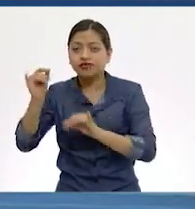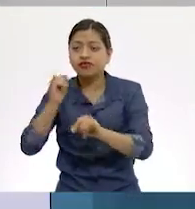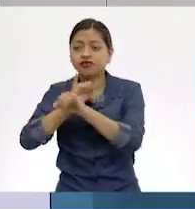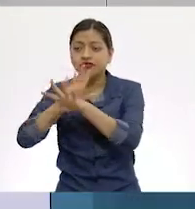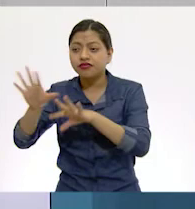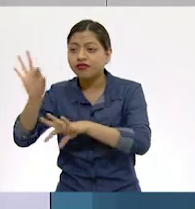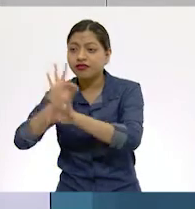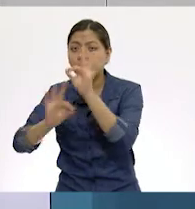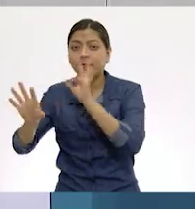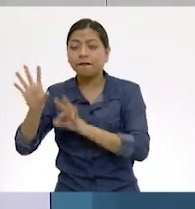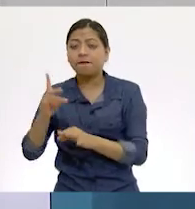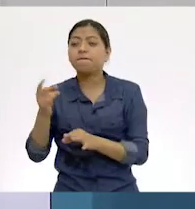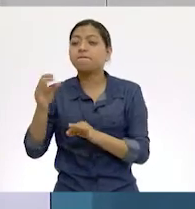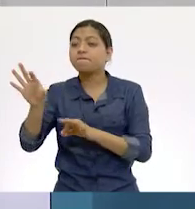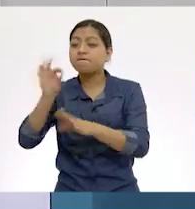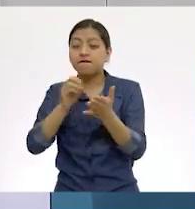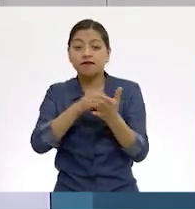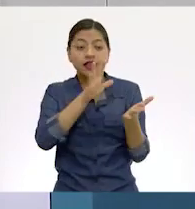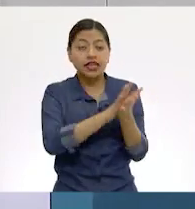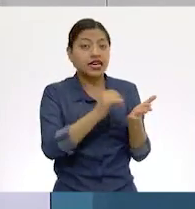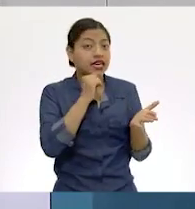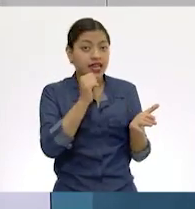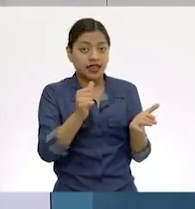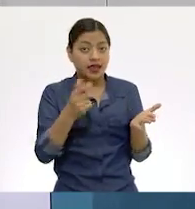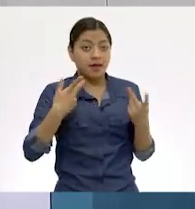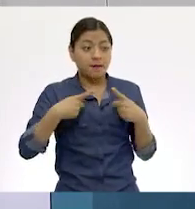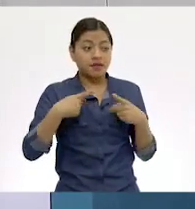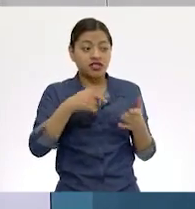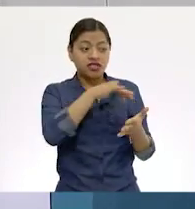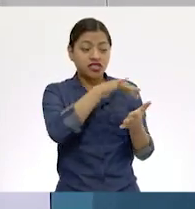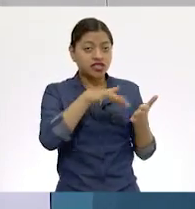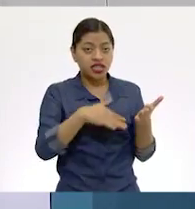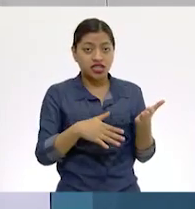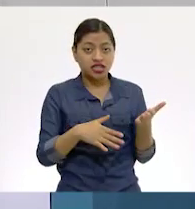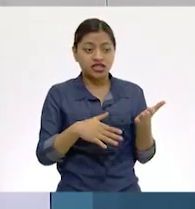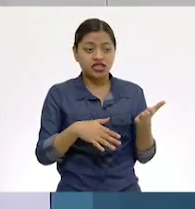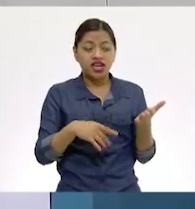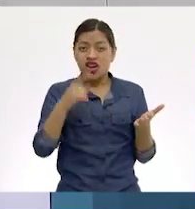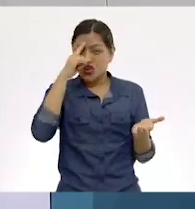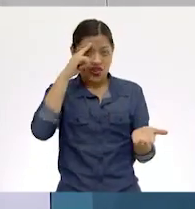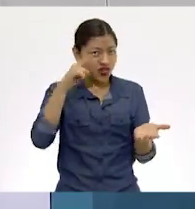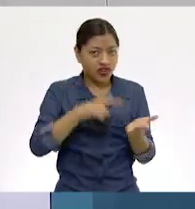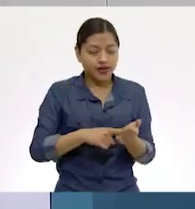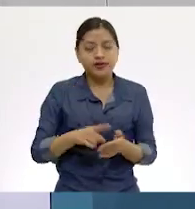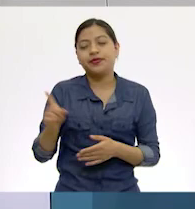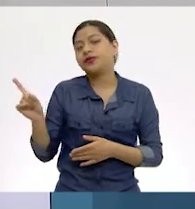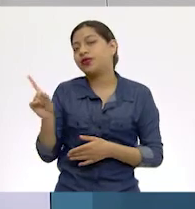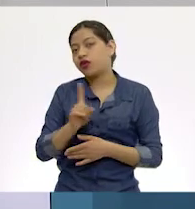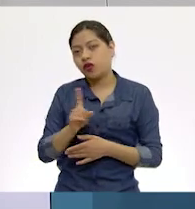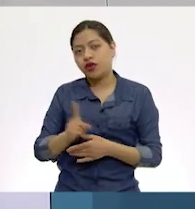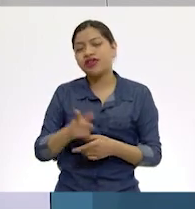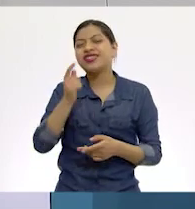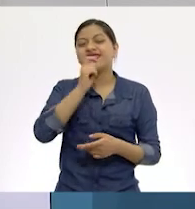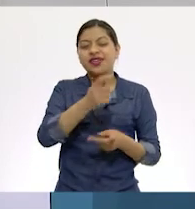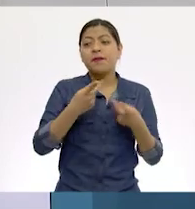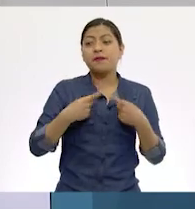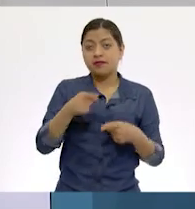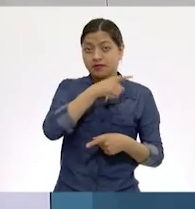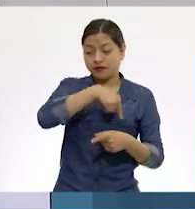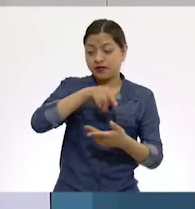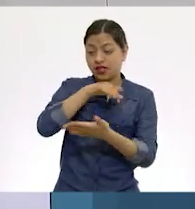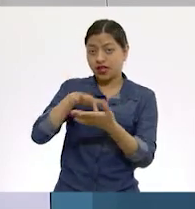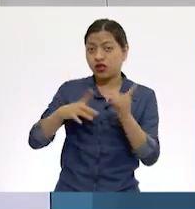texto? Mira, no es que duden de que... hayas o no hayas hecho el texto, o de que quien lo hizo lo haya realizado